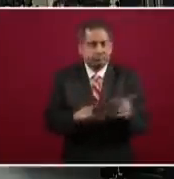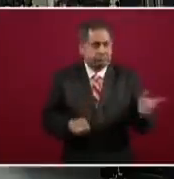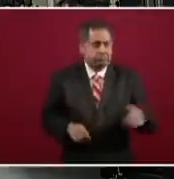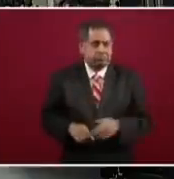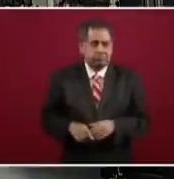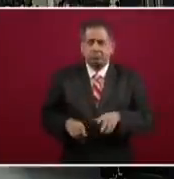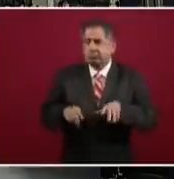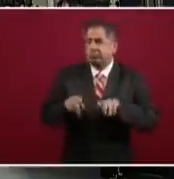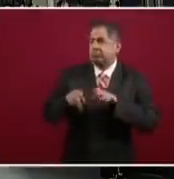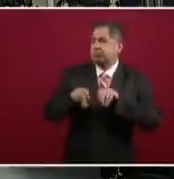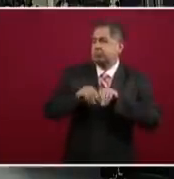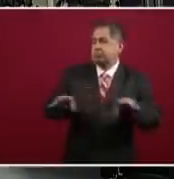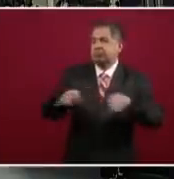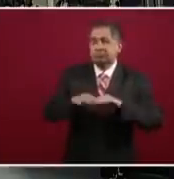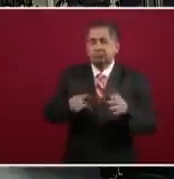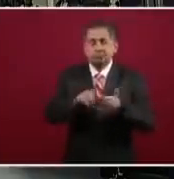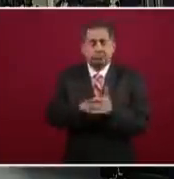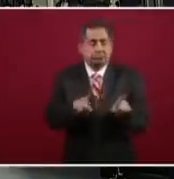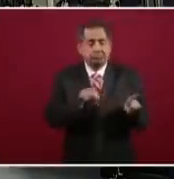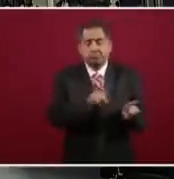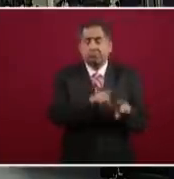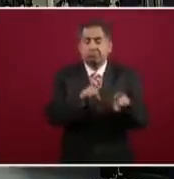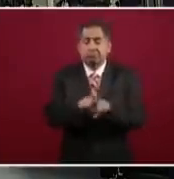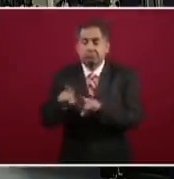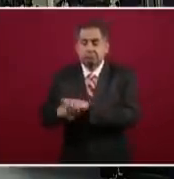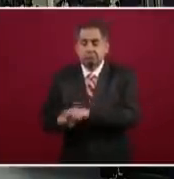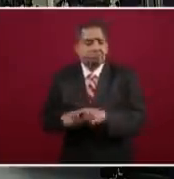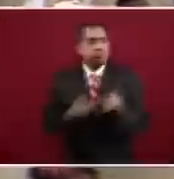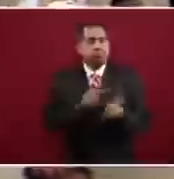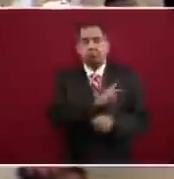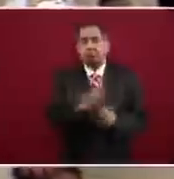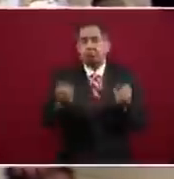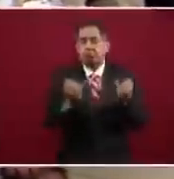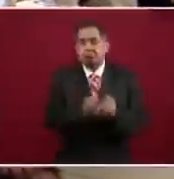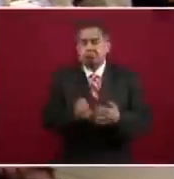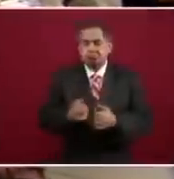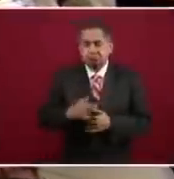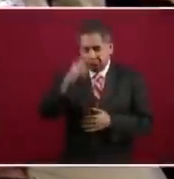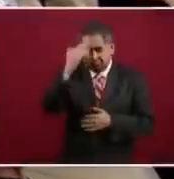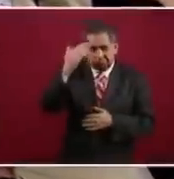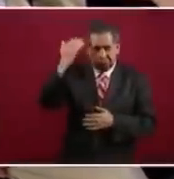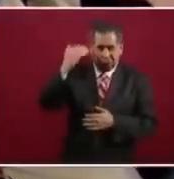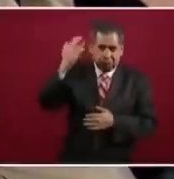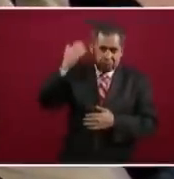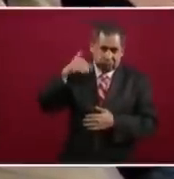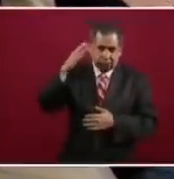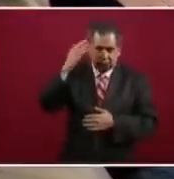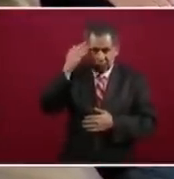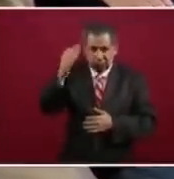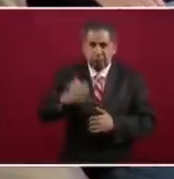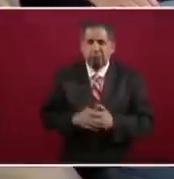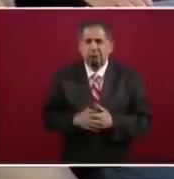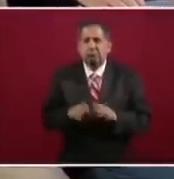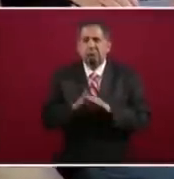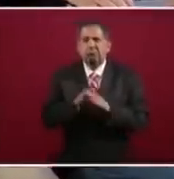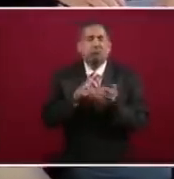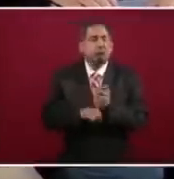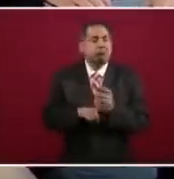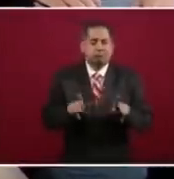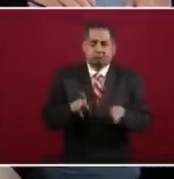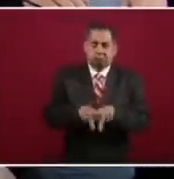boletines ya hemos hablado en otras ocasiones habría un